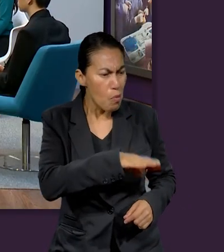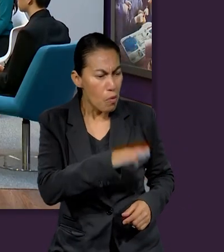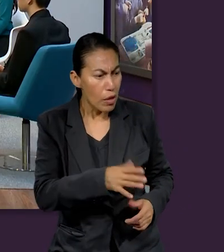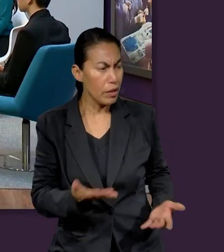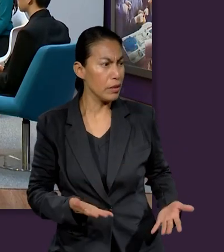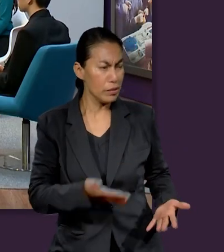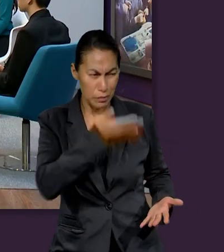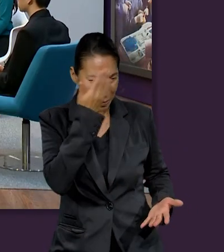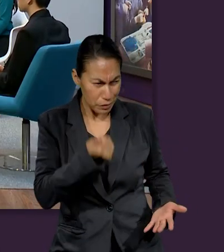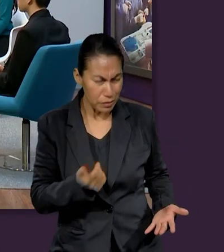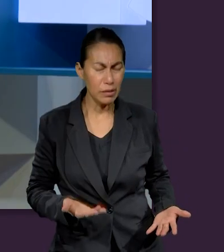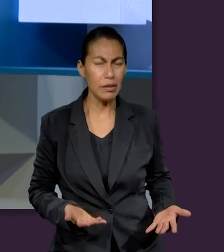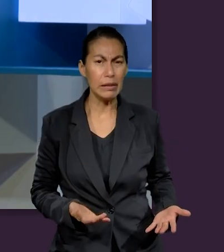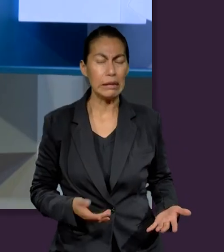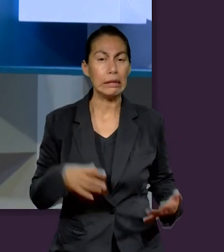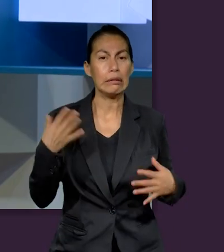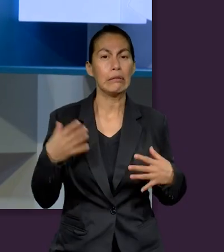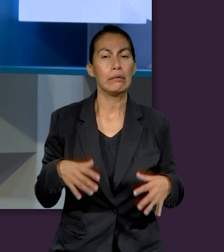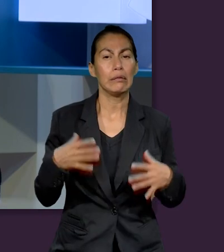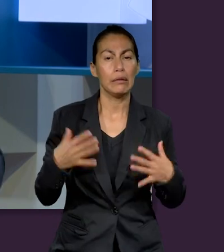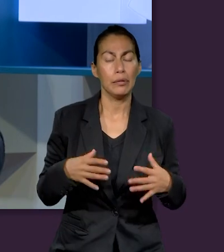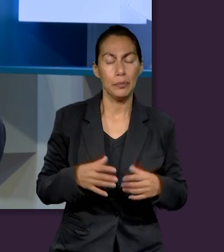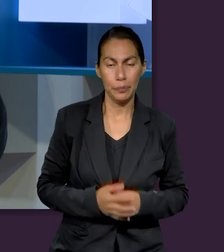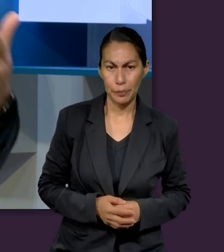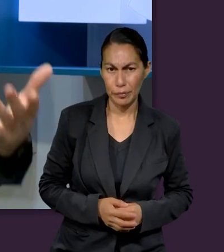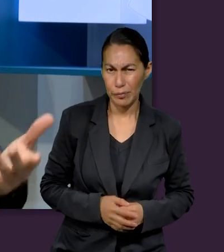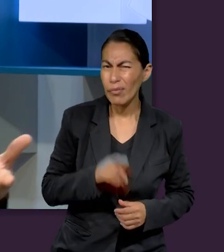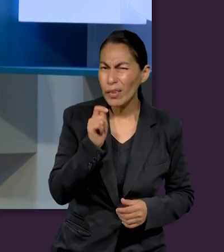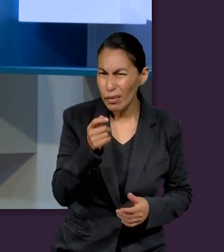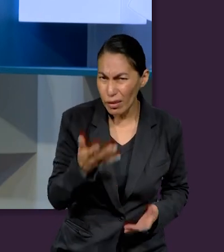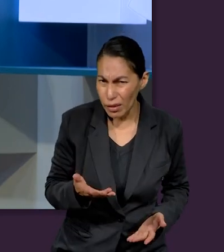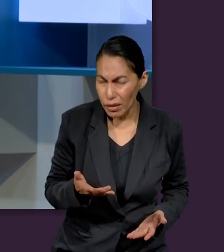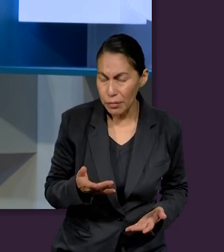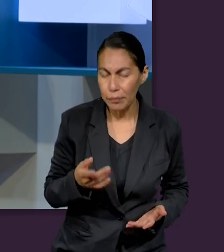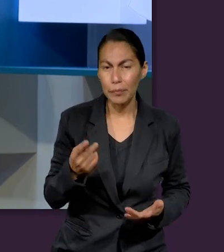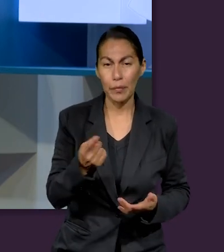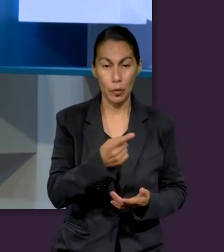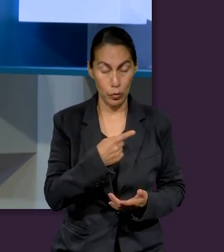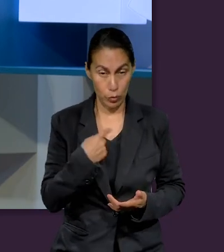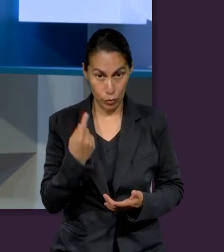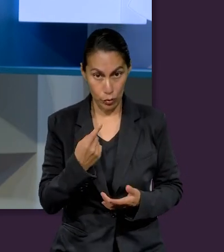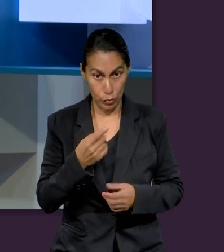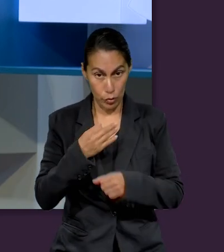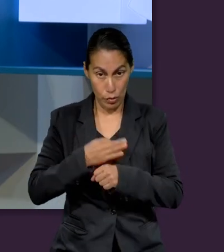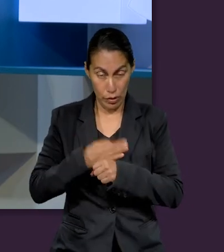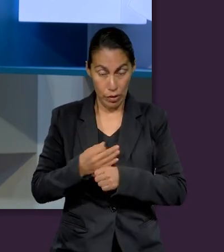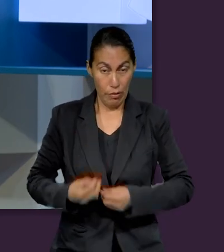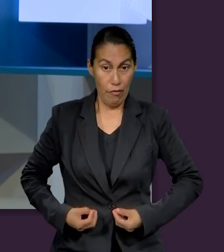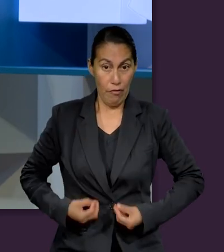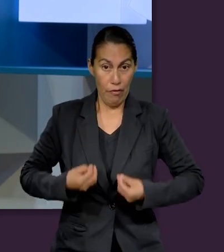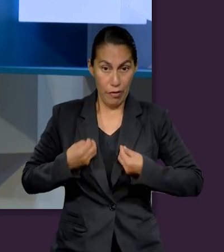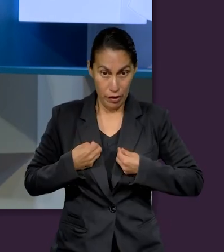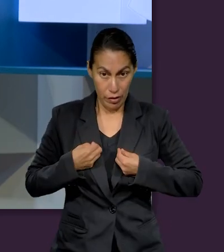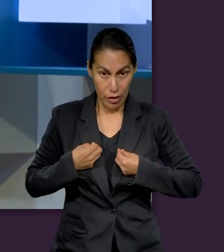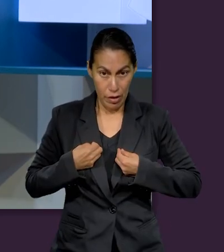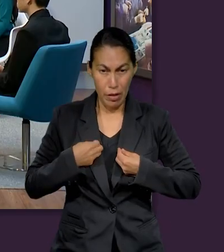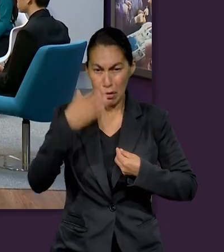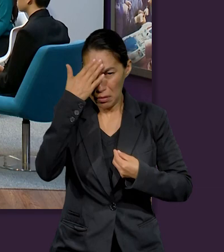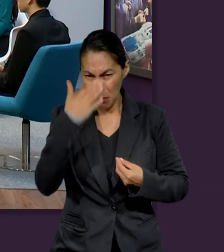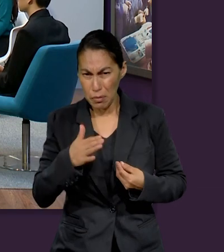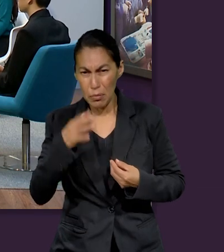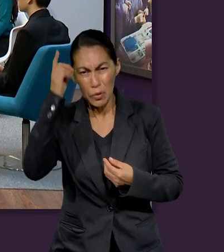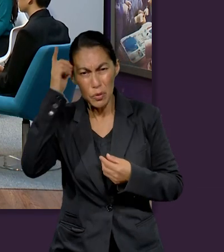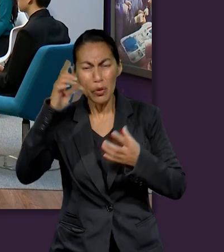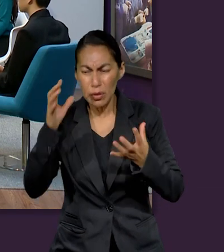qué nos enseña esto muchachos vamos a hablar primero porque la lesión no fue viene hablando primeramente de que tenemos que tener noción en vida